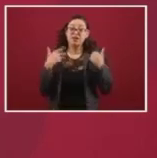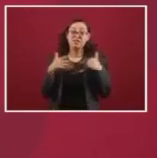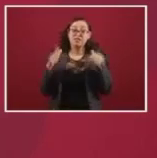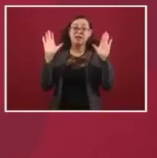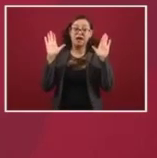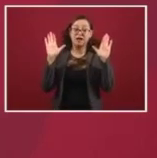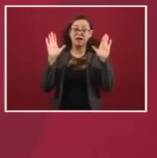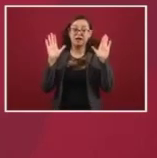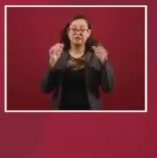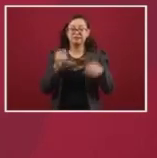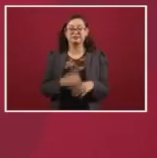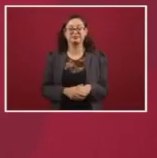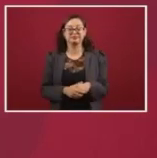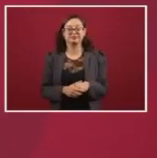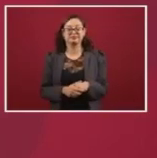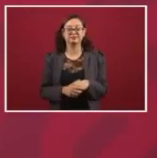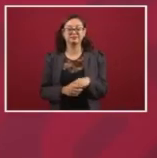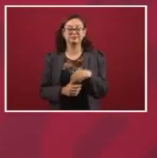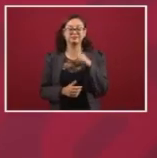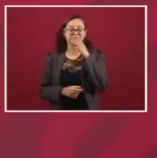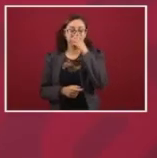porque